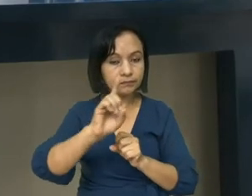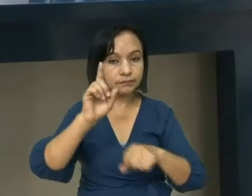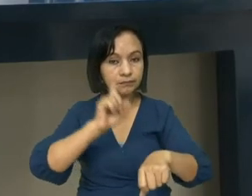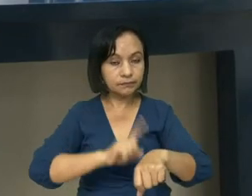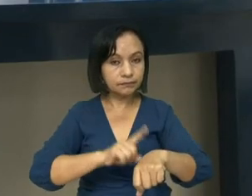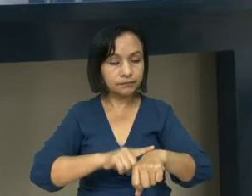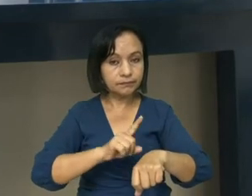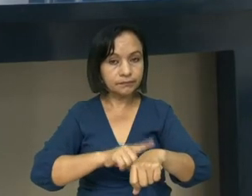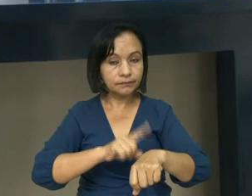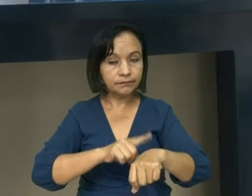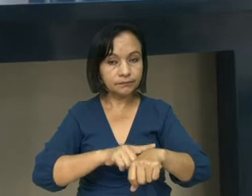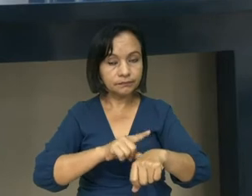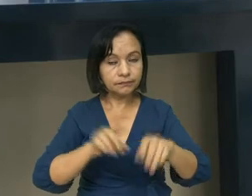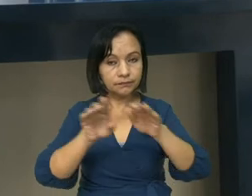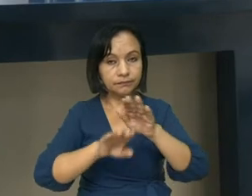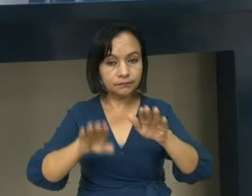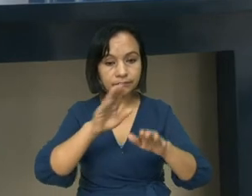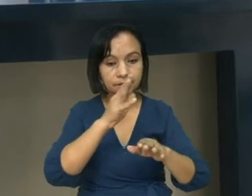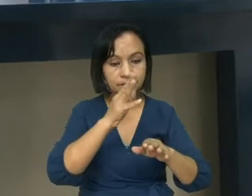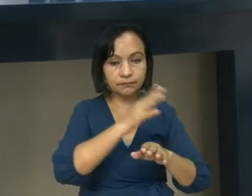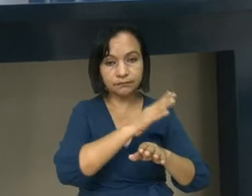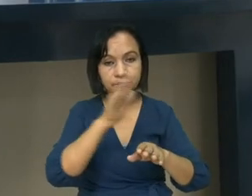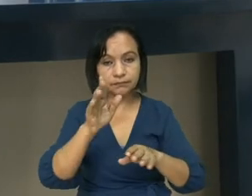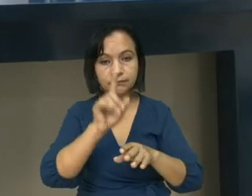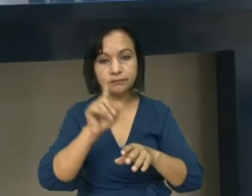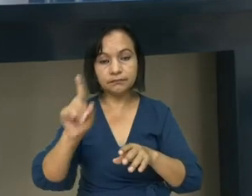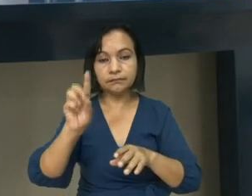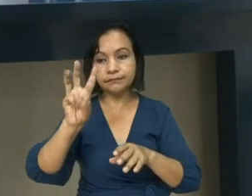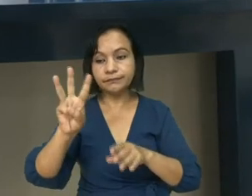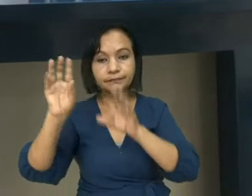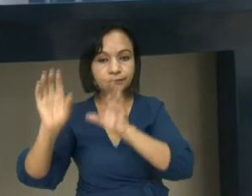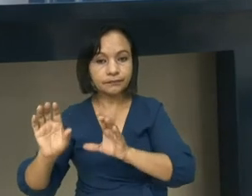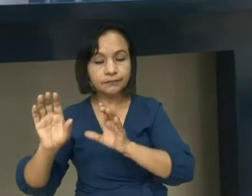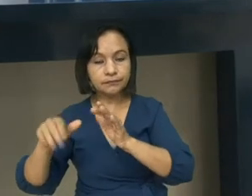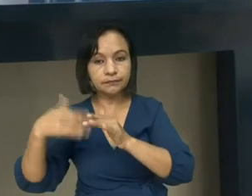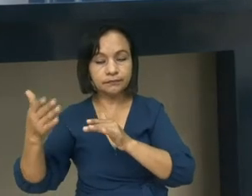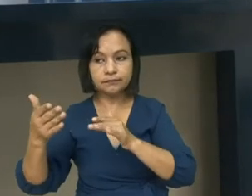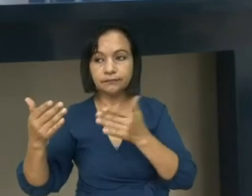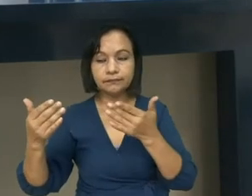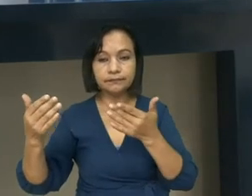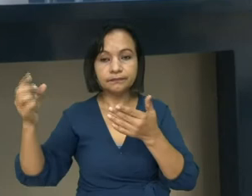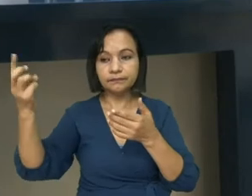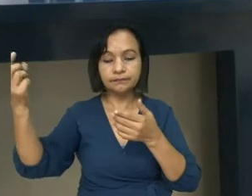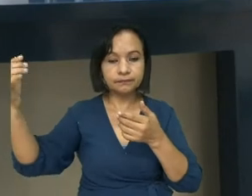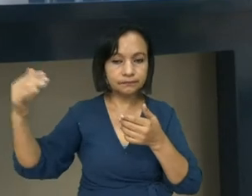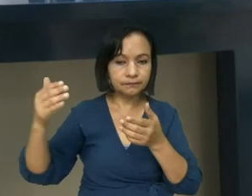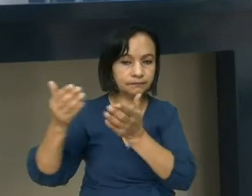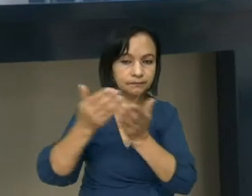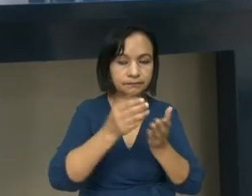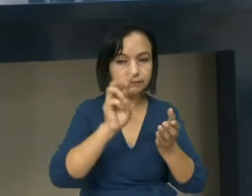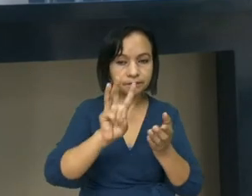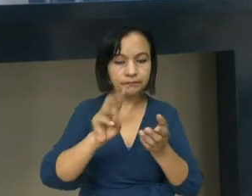de viaje aumentan de 9 de la mañana, 11 y 3 de la tarde. Te puedes regresar a las 3 de la tarde, a